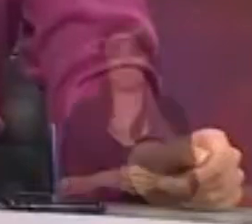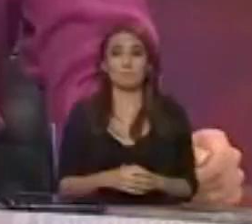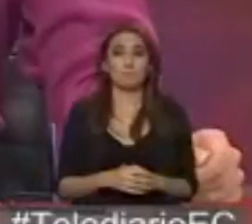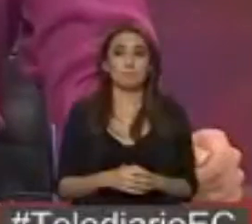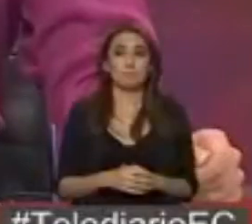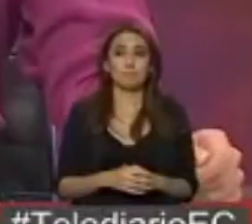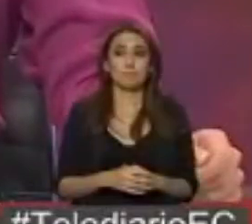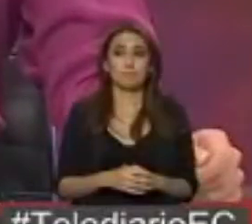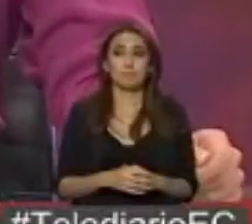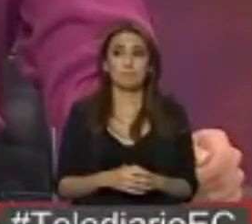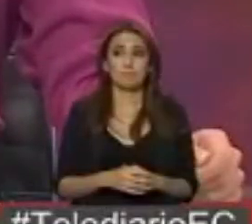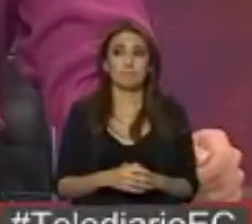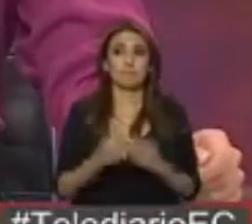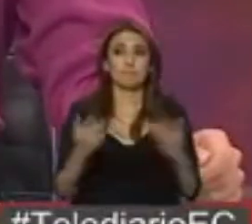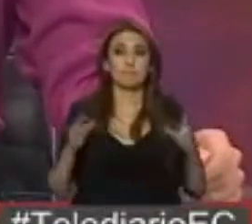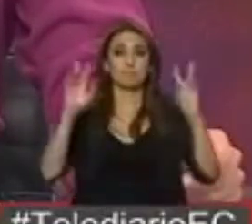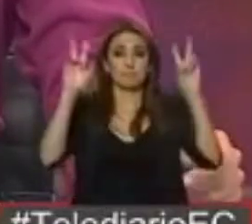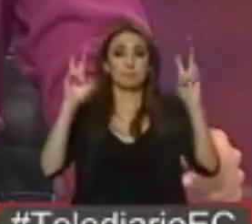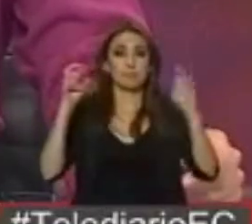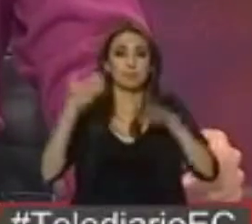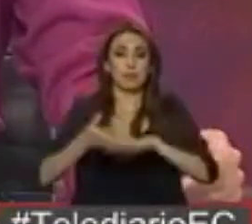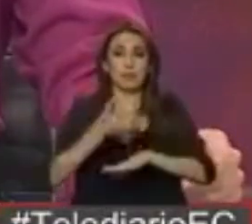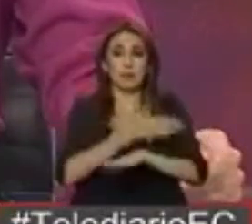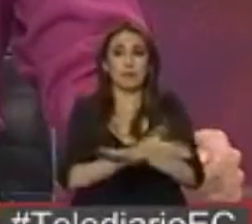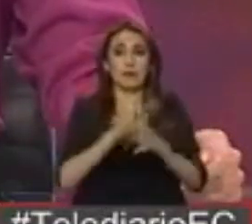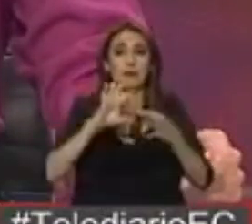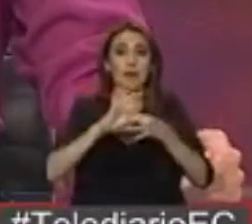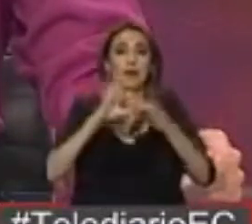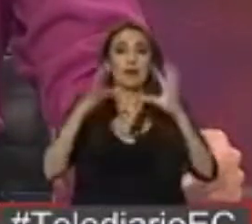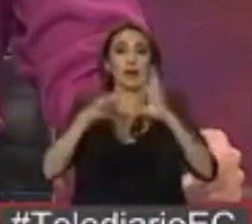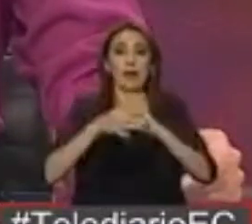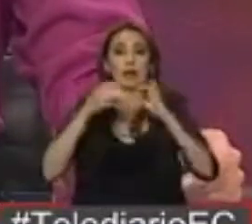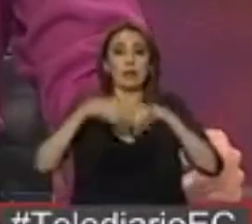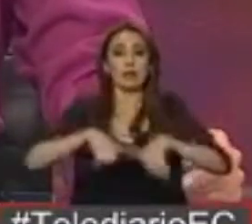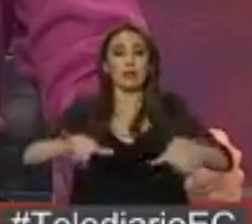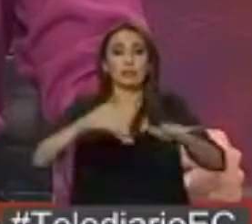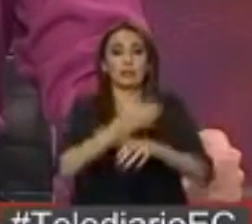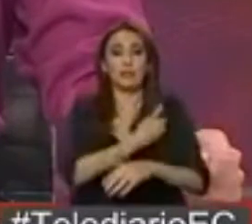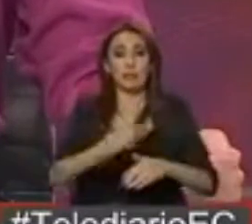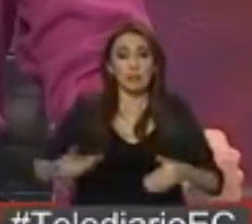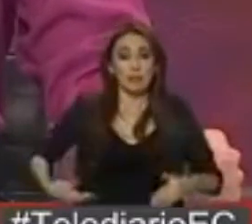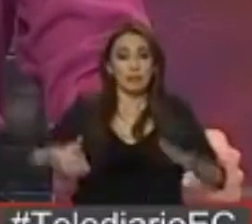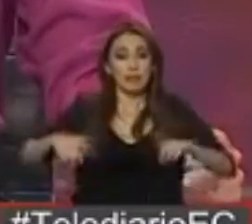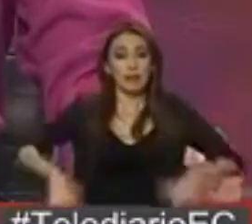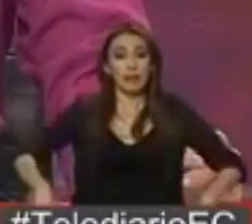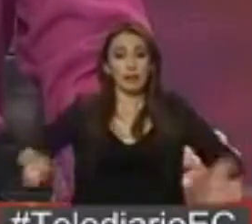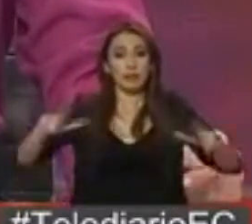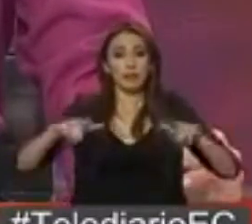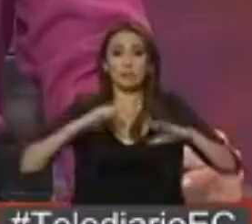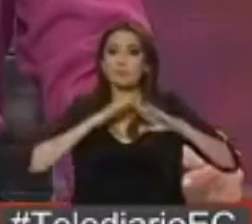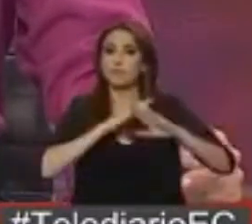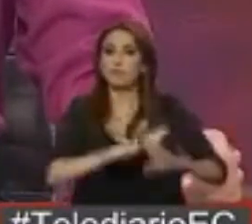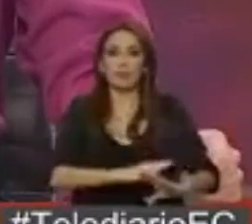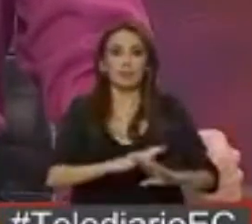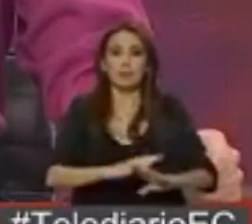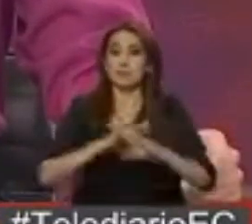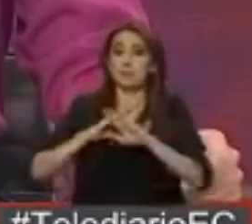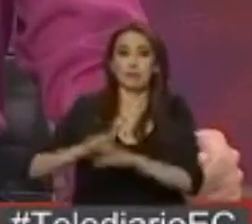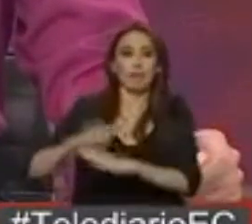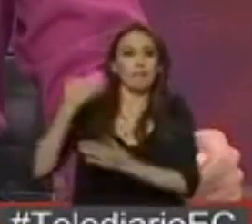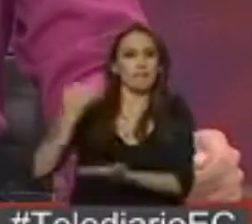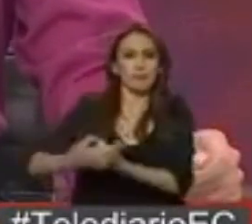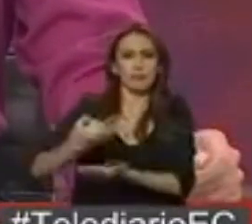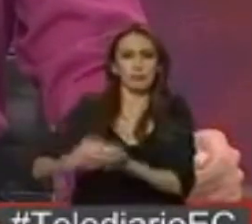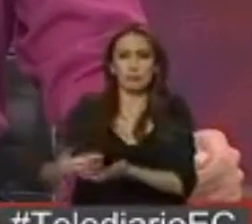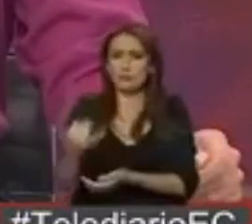precisamente sobre este tema hace pocos minutos en cadena nacional el presidente de la república lenín moreno rechazó las facturaciones excesivas que han